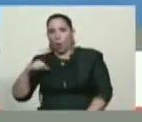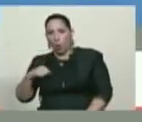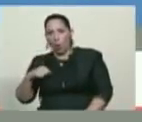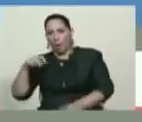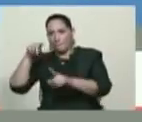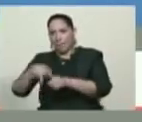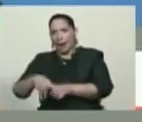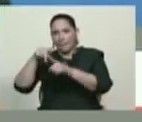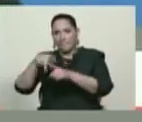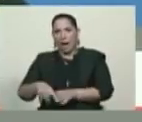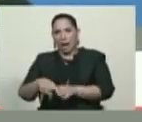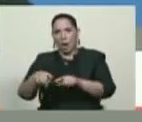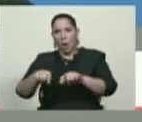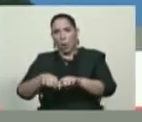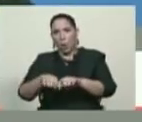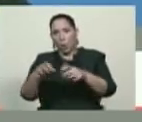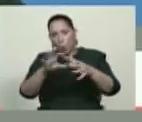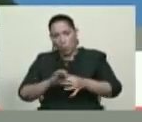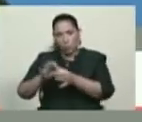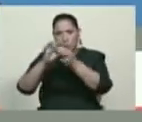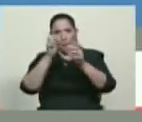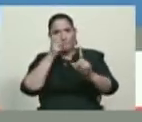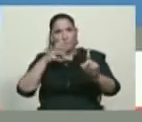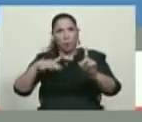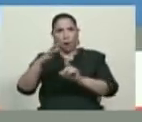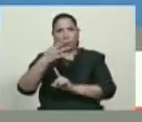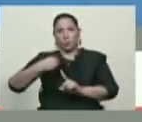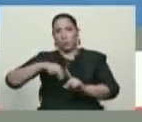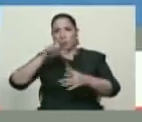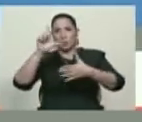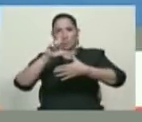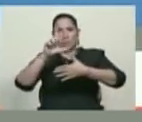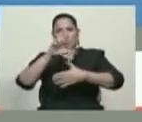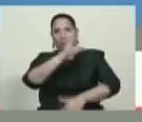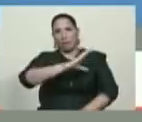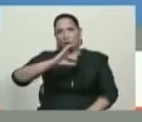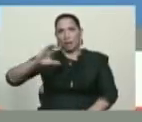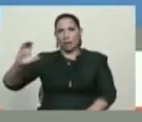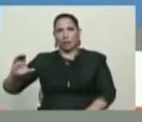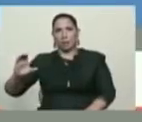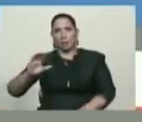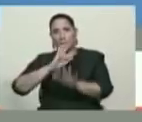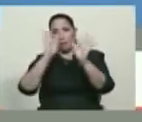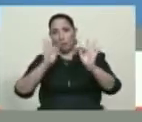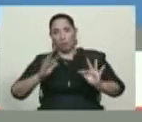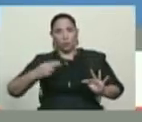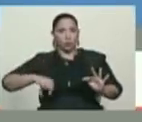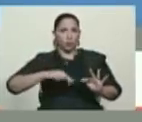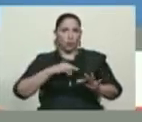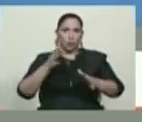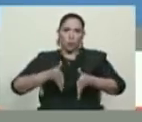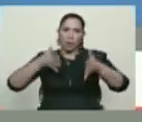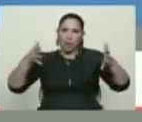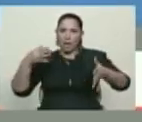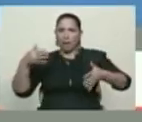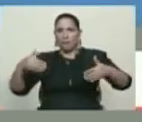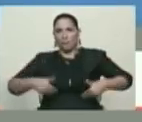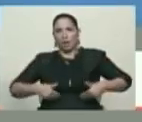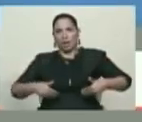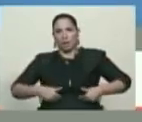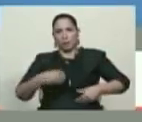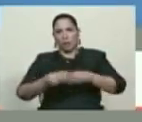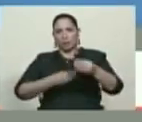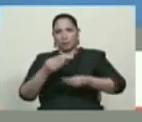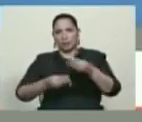la unión de los pueblos en nuestra América Latina y Caribeña. De manera que vamos a hacer un gran esfuerzo para